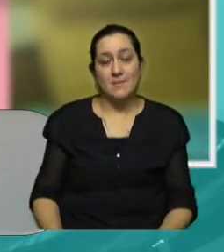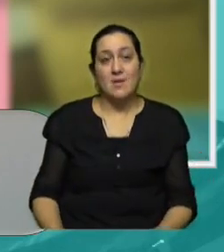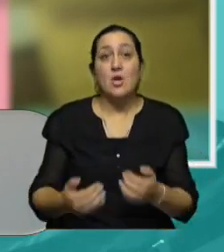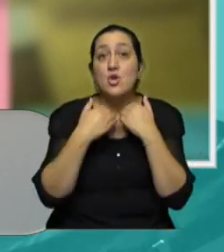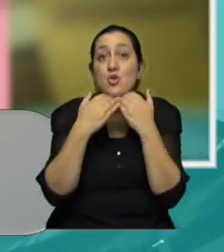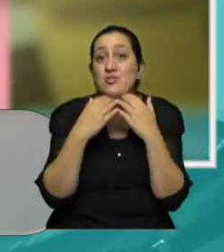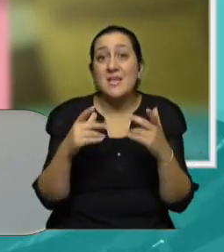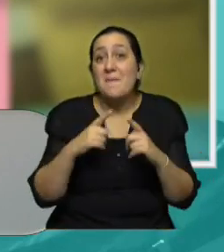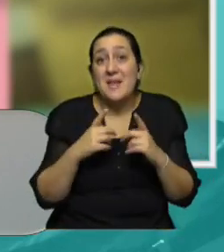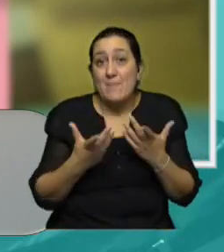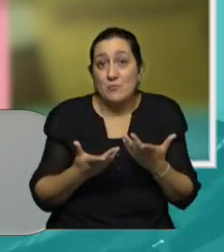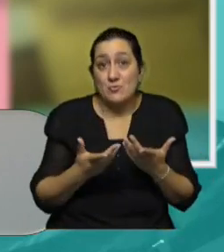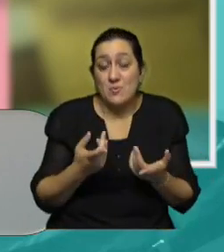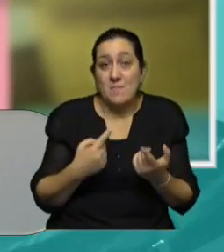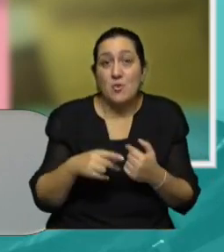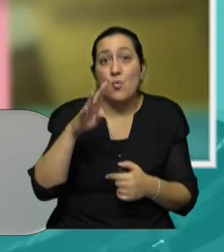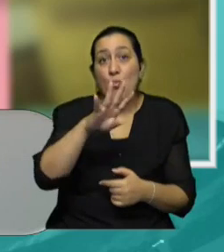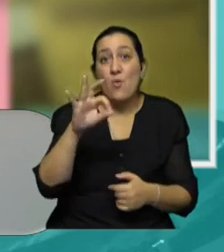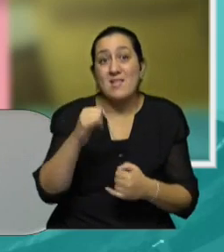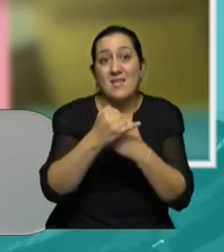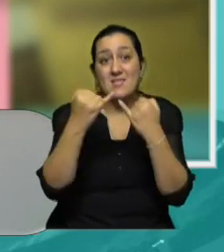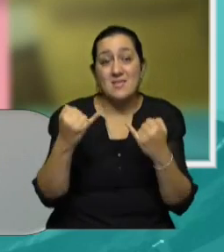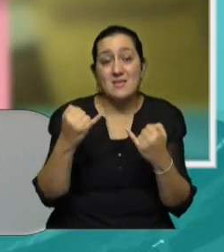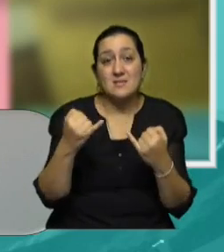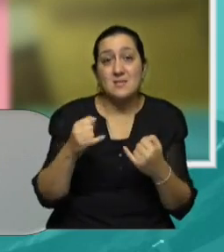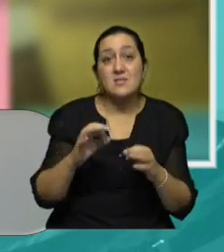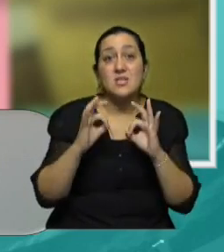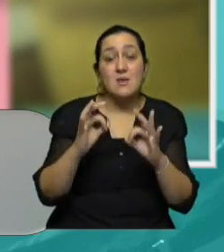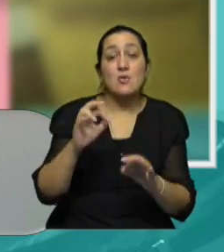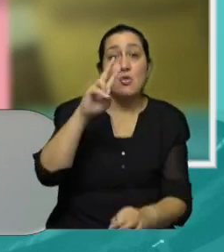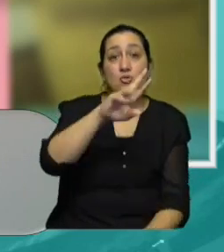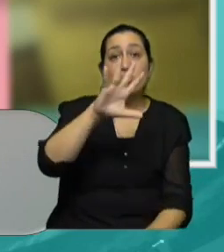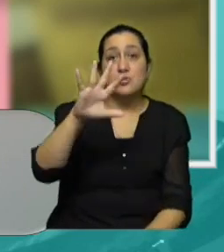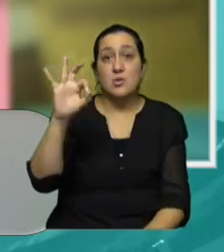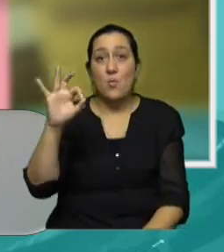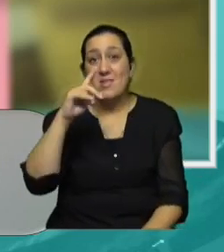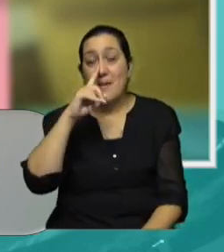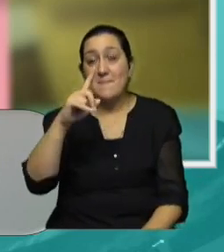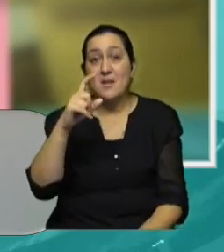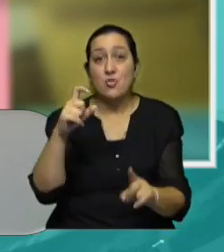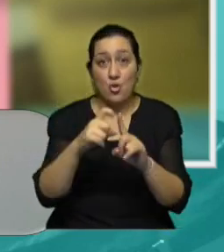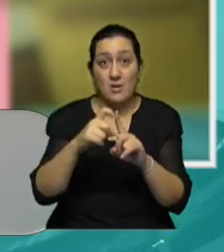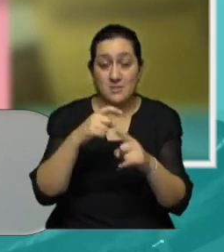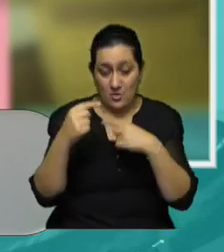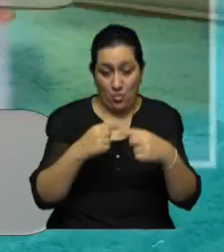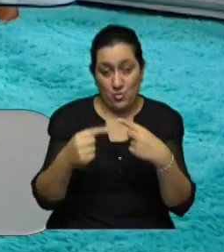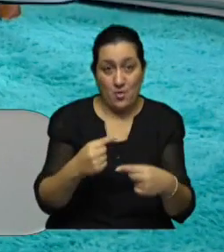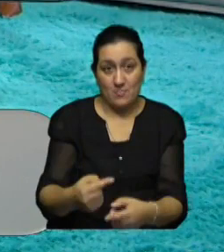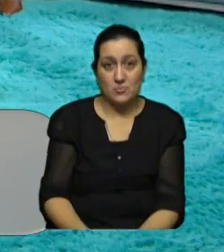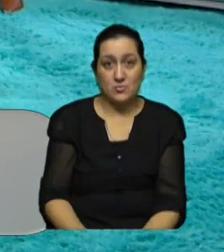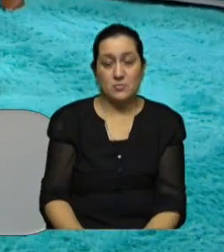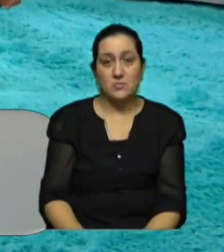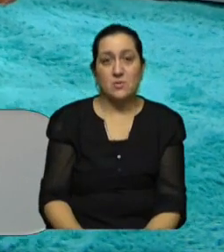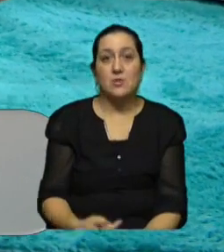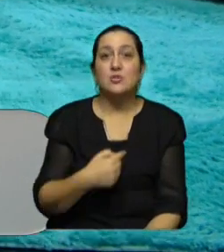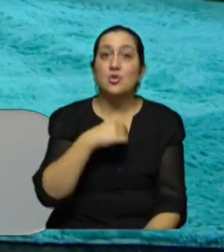porque no sé qué esperábamos, pero realmente en 40 días juntamos $250,000 y seguimos, ¿no? Y ahora yo ya contaba el